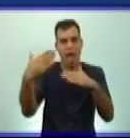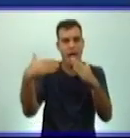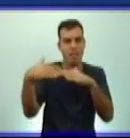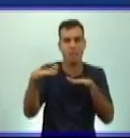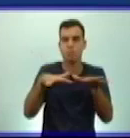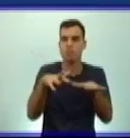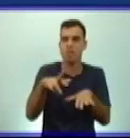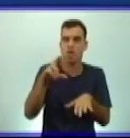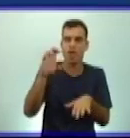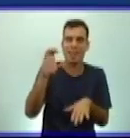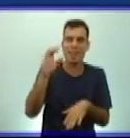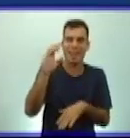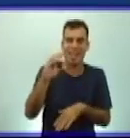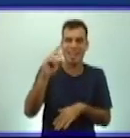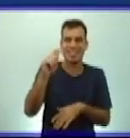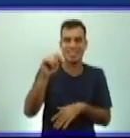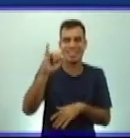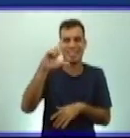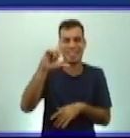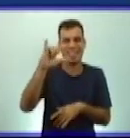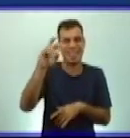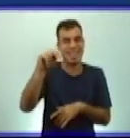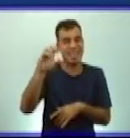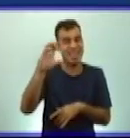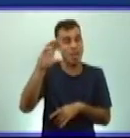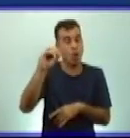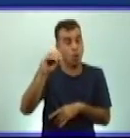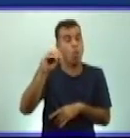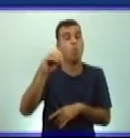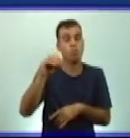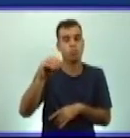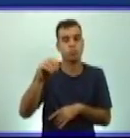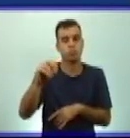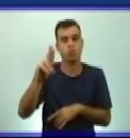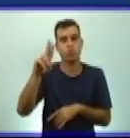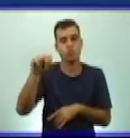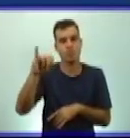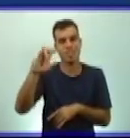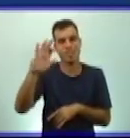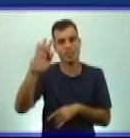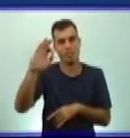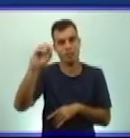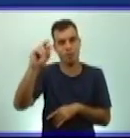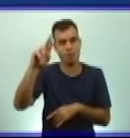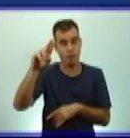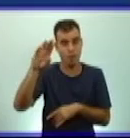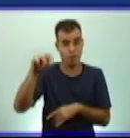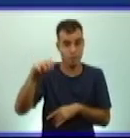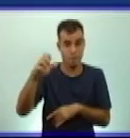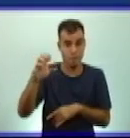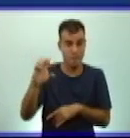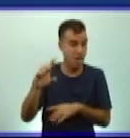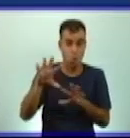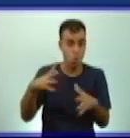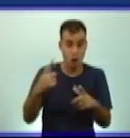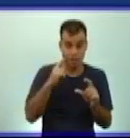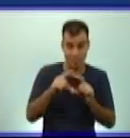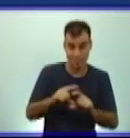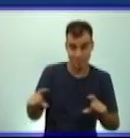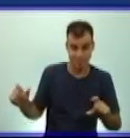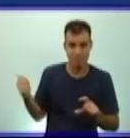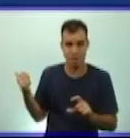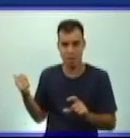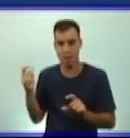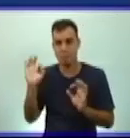uniformes, donde V era igual a delta S sobre delta T. Recuerden que esta expresión matemática también tiene otra forma de